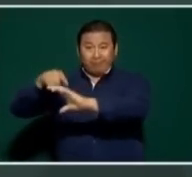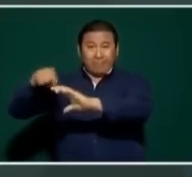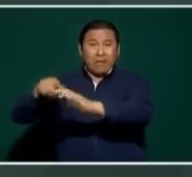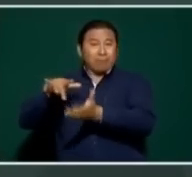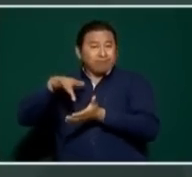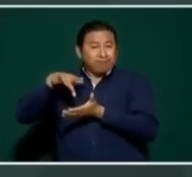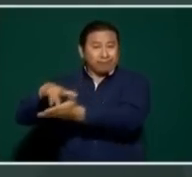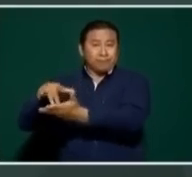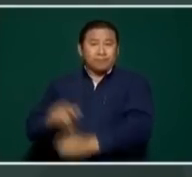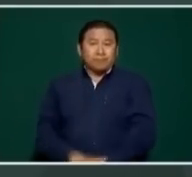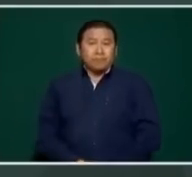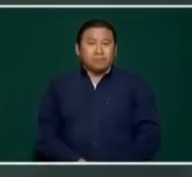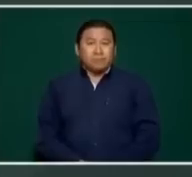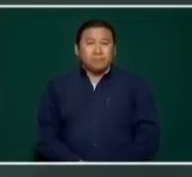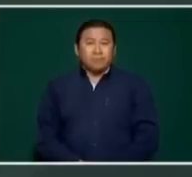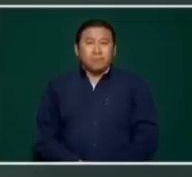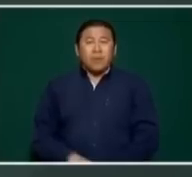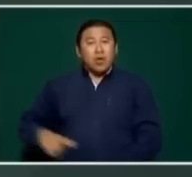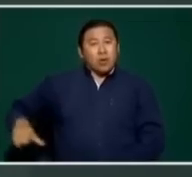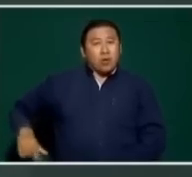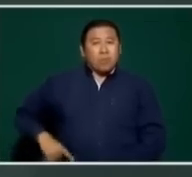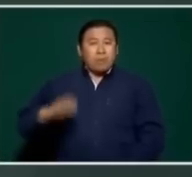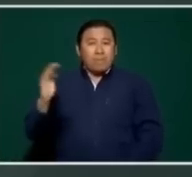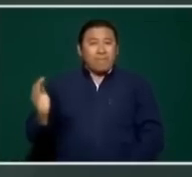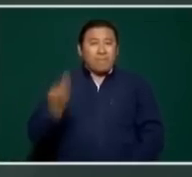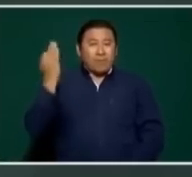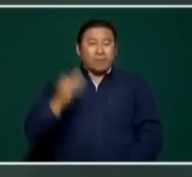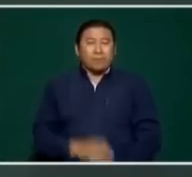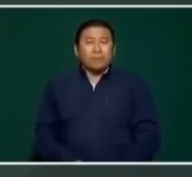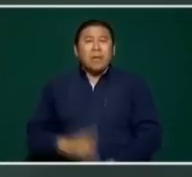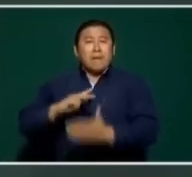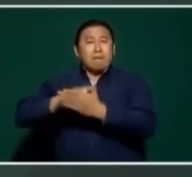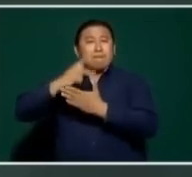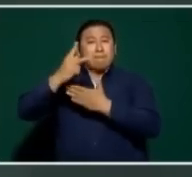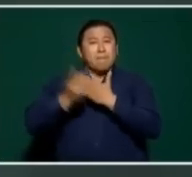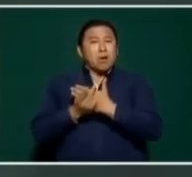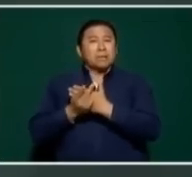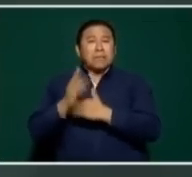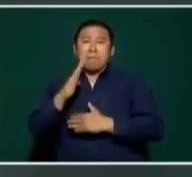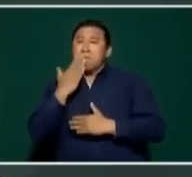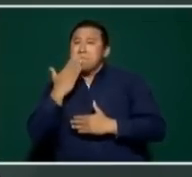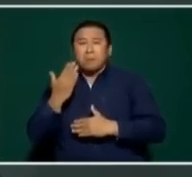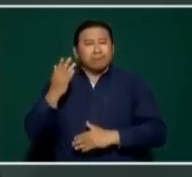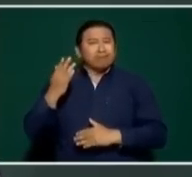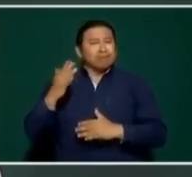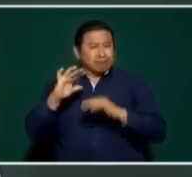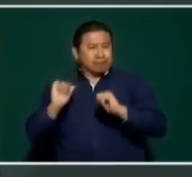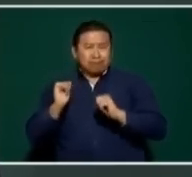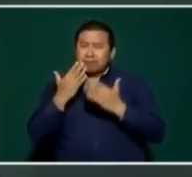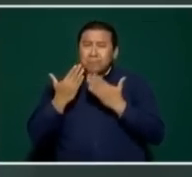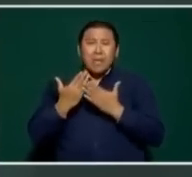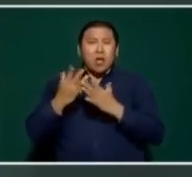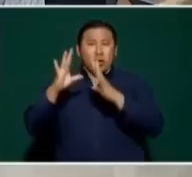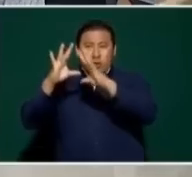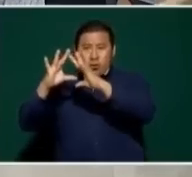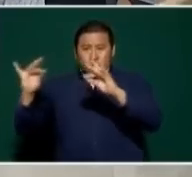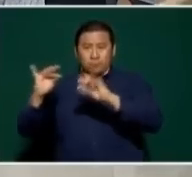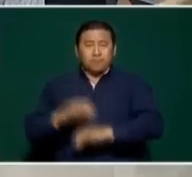reciban apoyos del gobierno federal, todos estos programas de bienestar. Por ejemplo, en